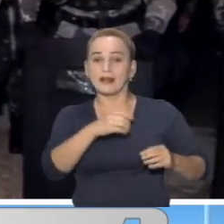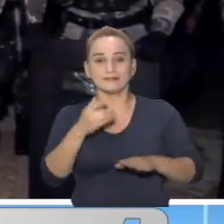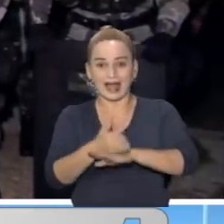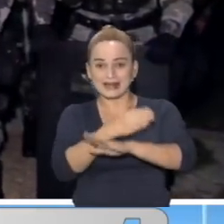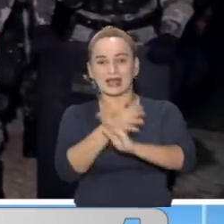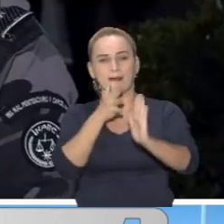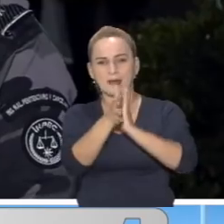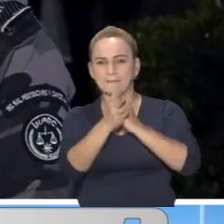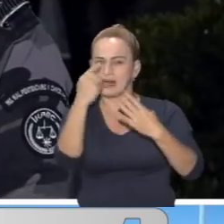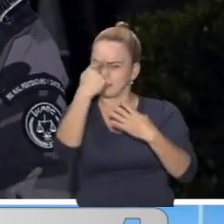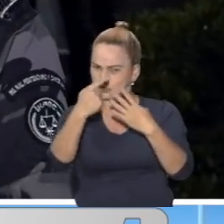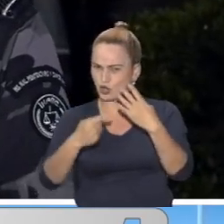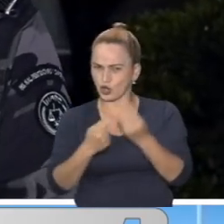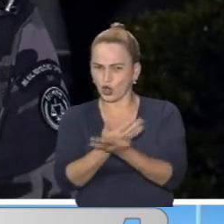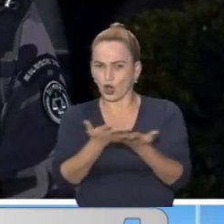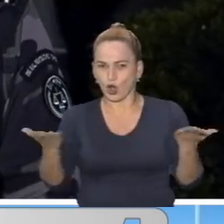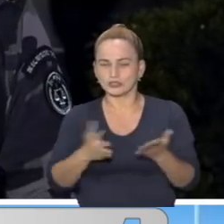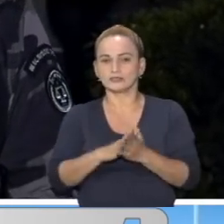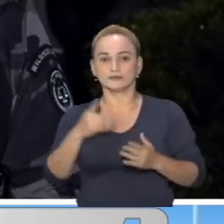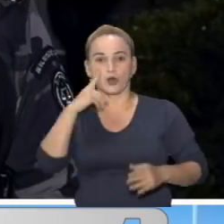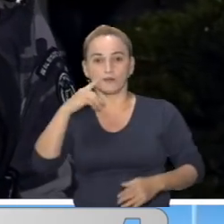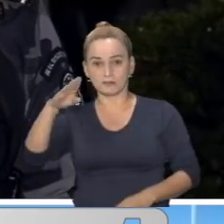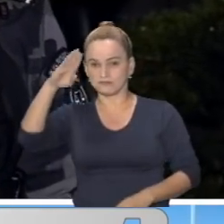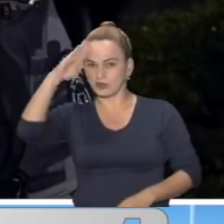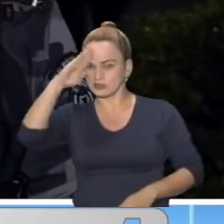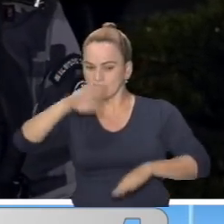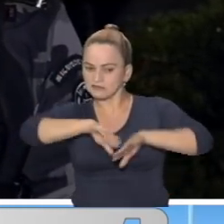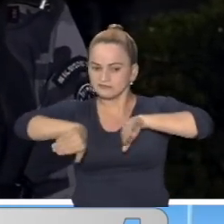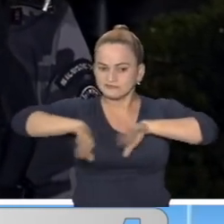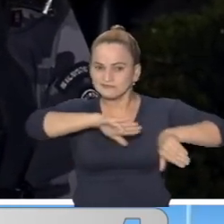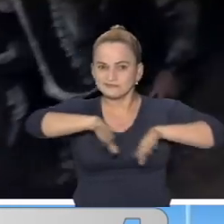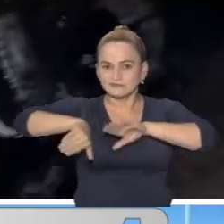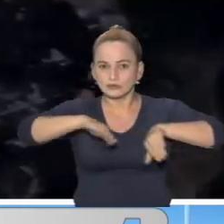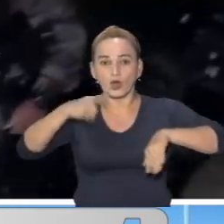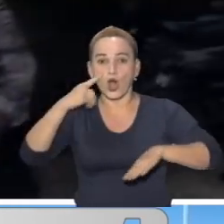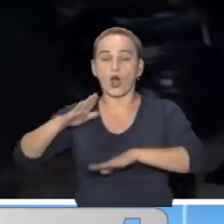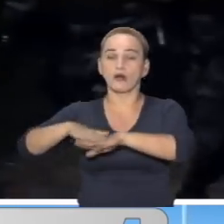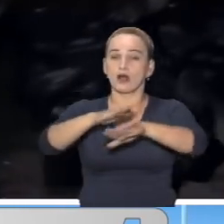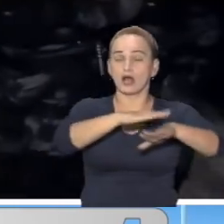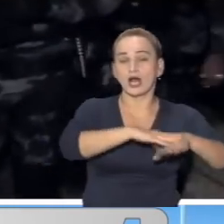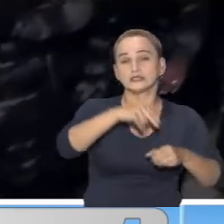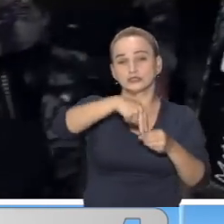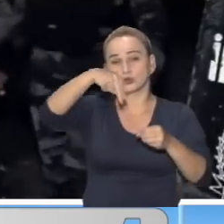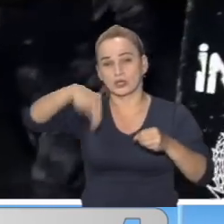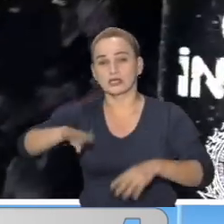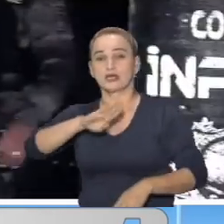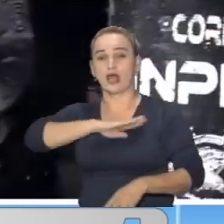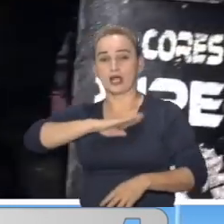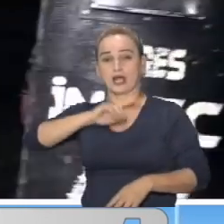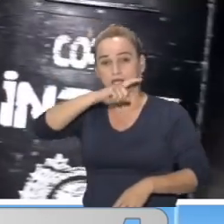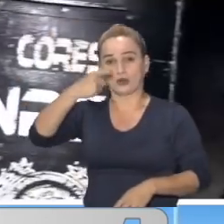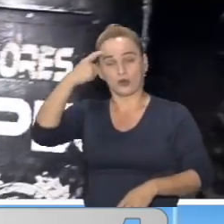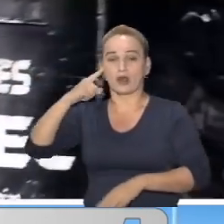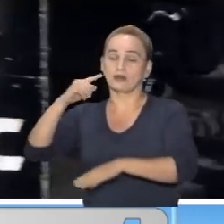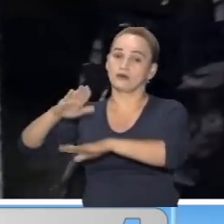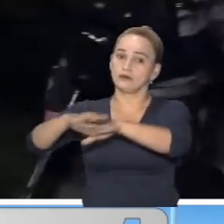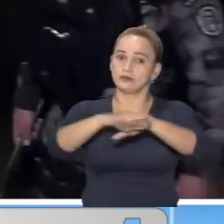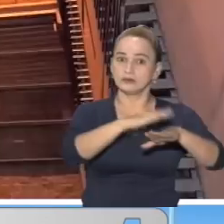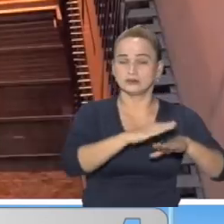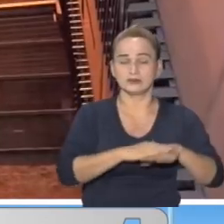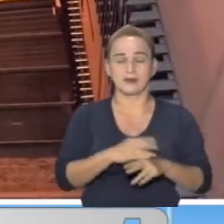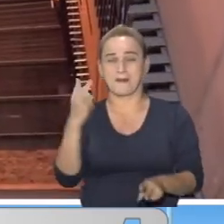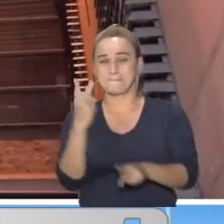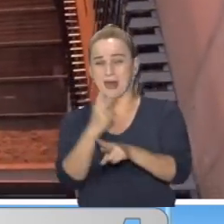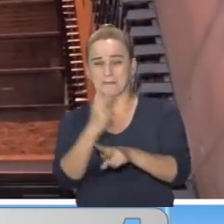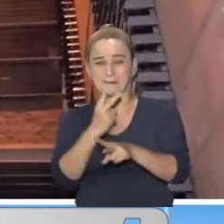usted denunció, pero además esta intervención se realiza debido al llamado de ciudadanía, alcaldes y gobernadores sobre la